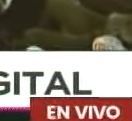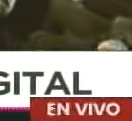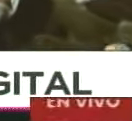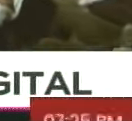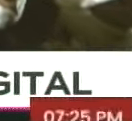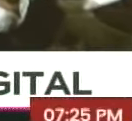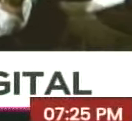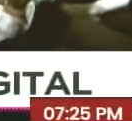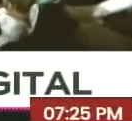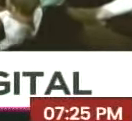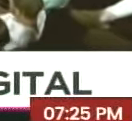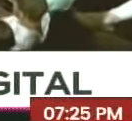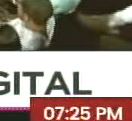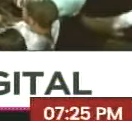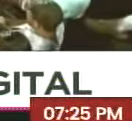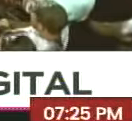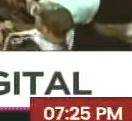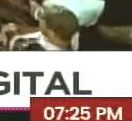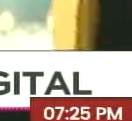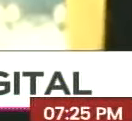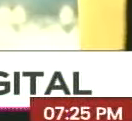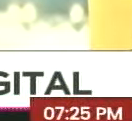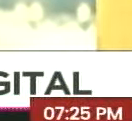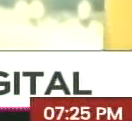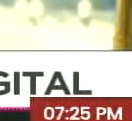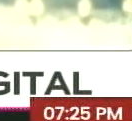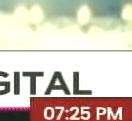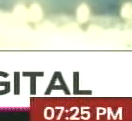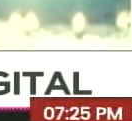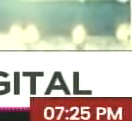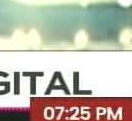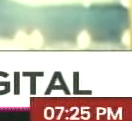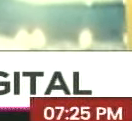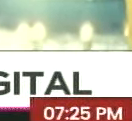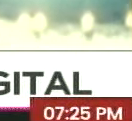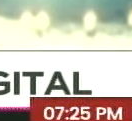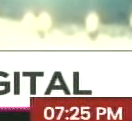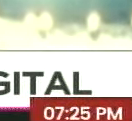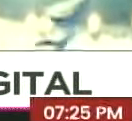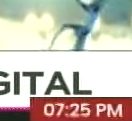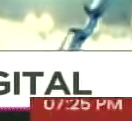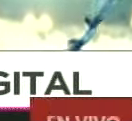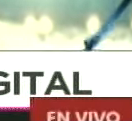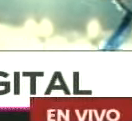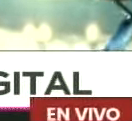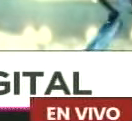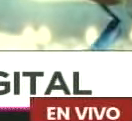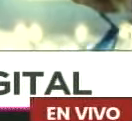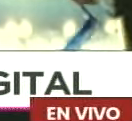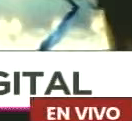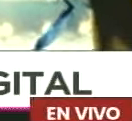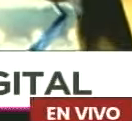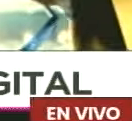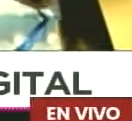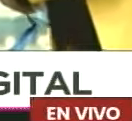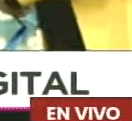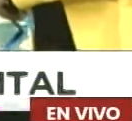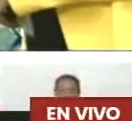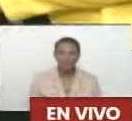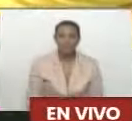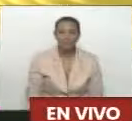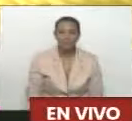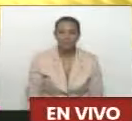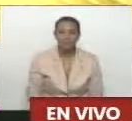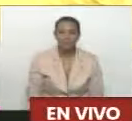elegante, Madeleine. ¿Cómo no? Iba a estar a la altura de esta gente, de ustedes, los cultores y cultoras de este país. ¿Cómo está el Zulia?